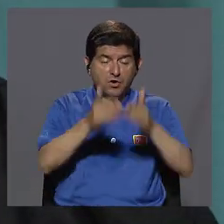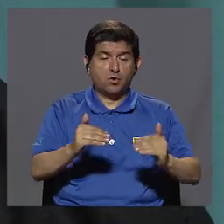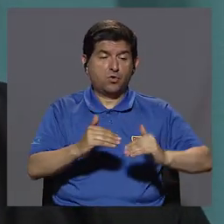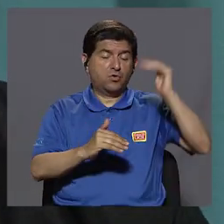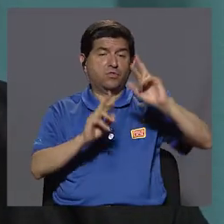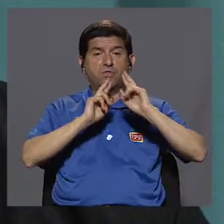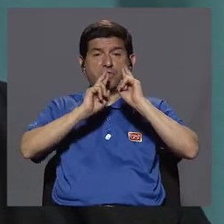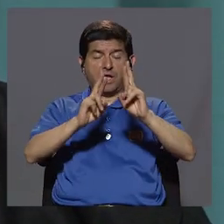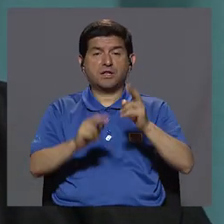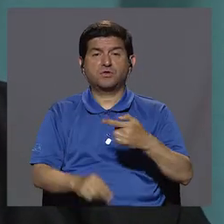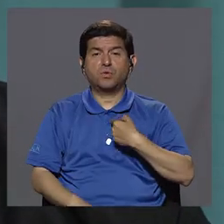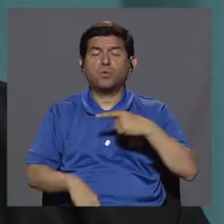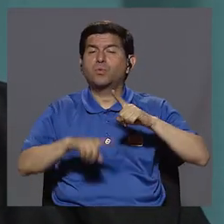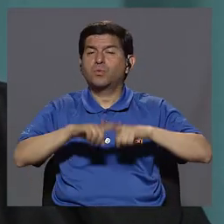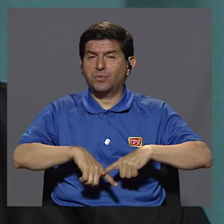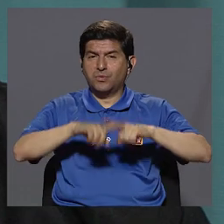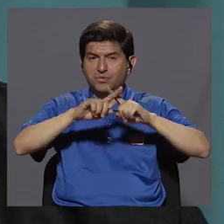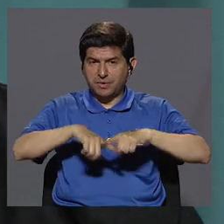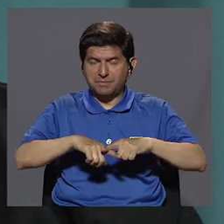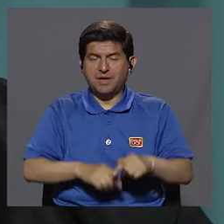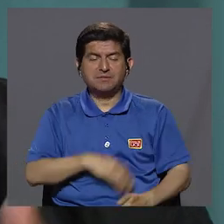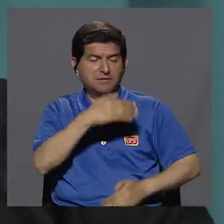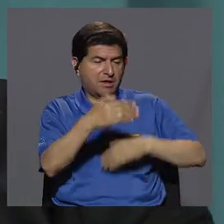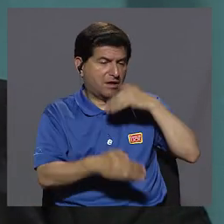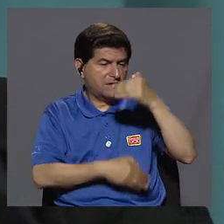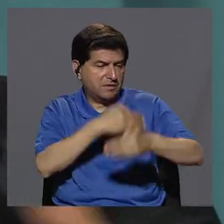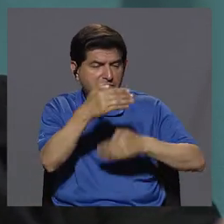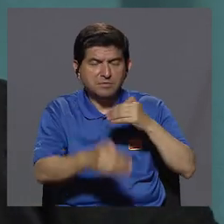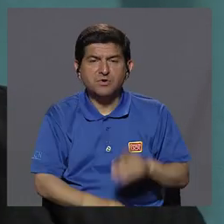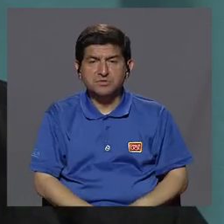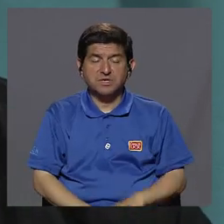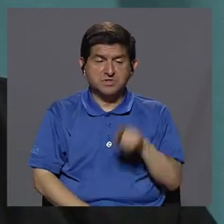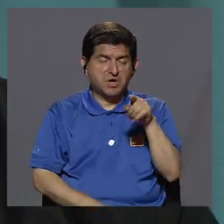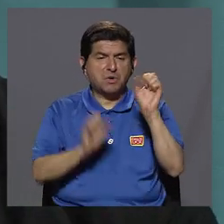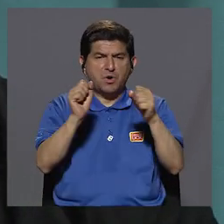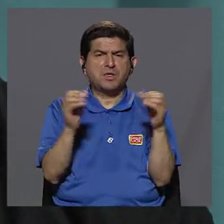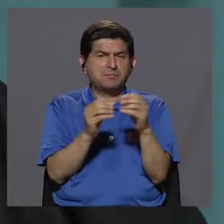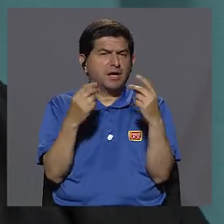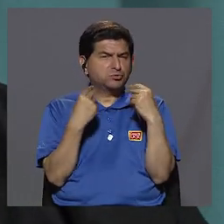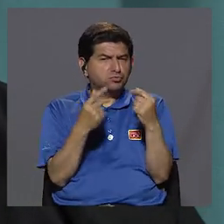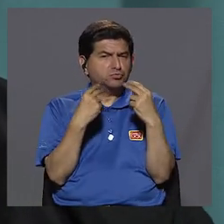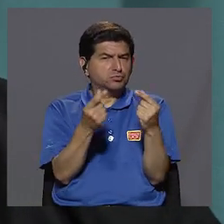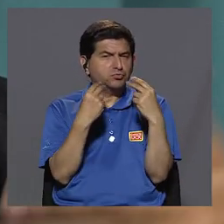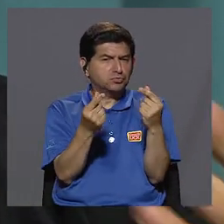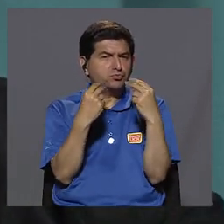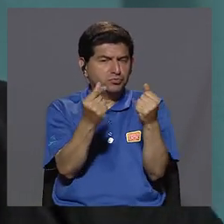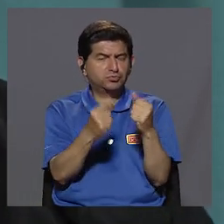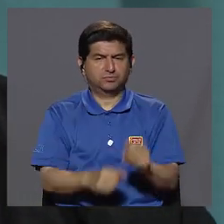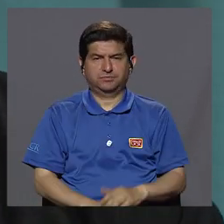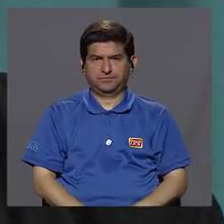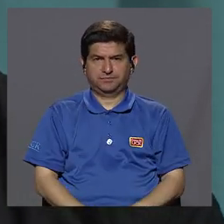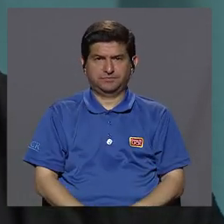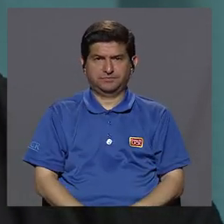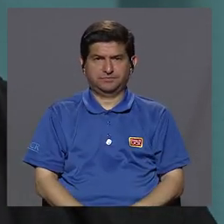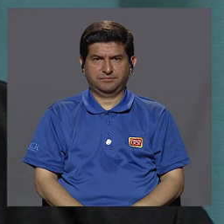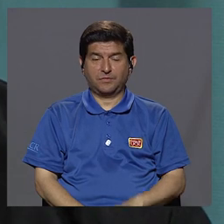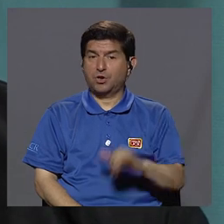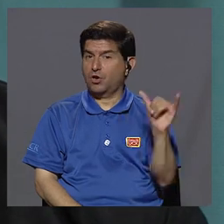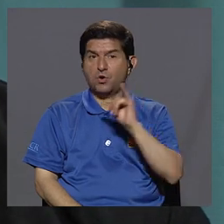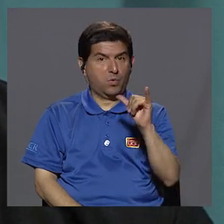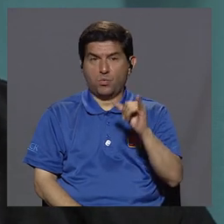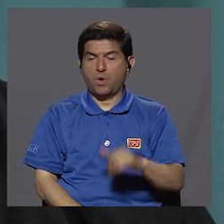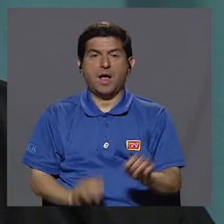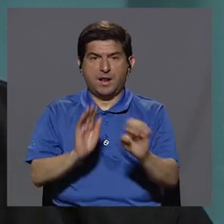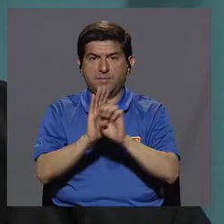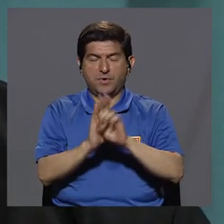deportista de alto rendimiento uno dependiendo del protocolo eventualmente así lo puede llevar más rápido y llevarlo más rápido dando